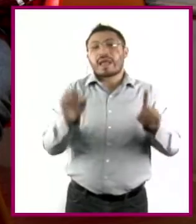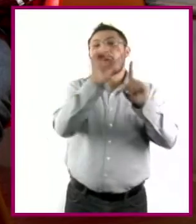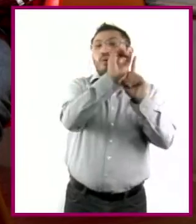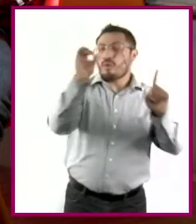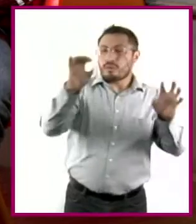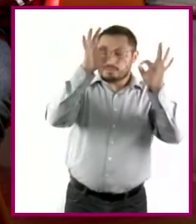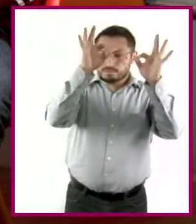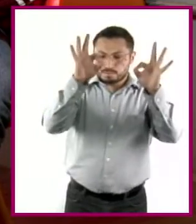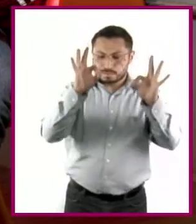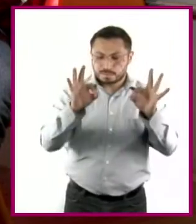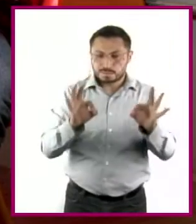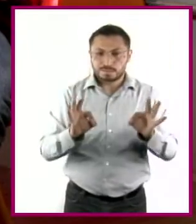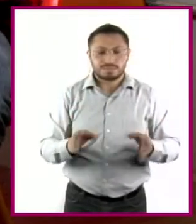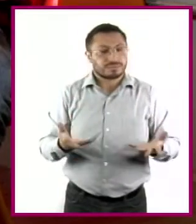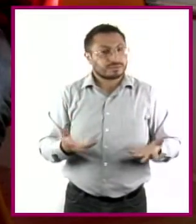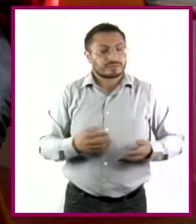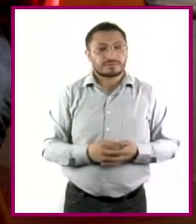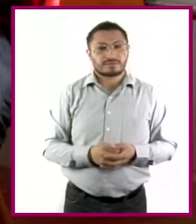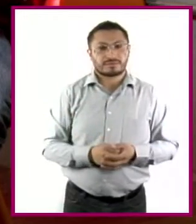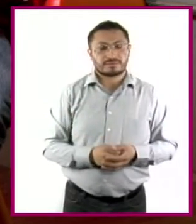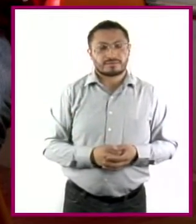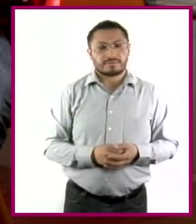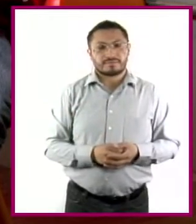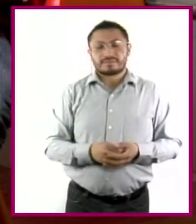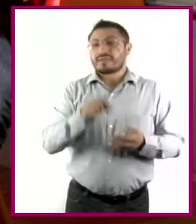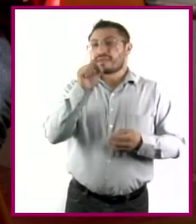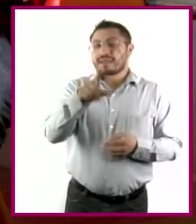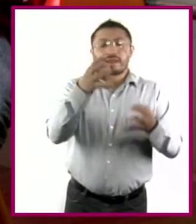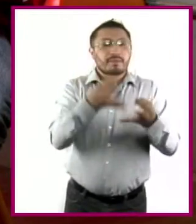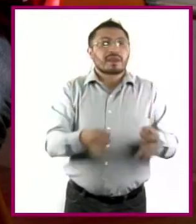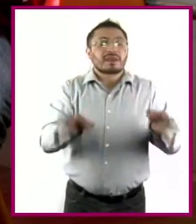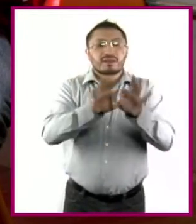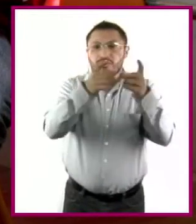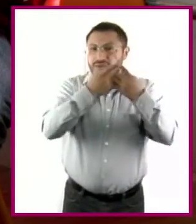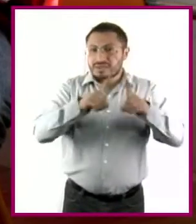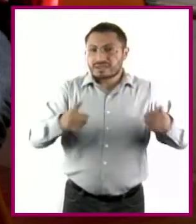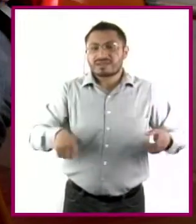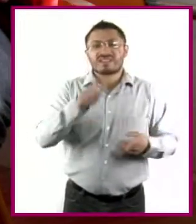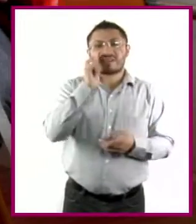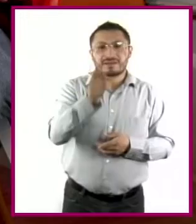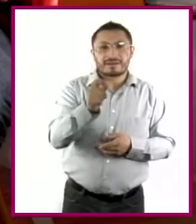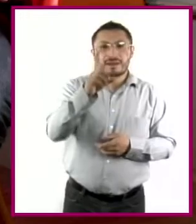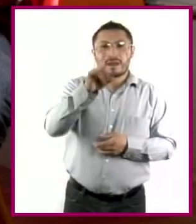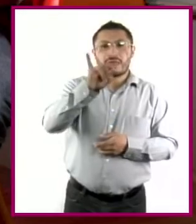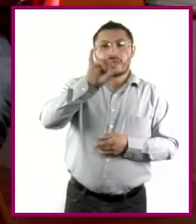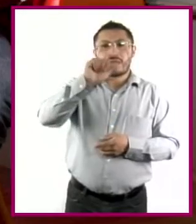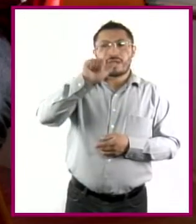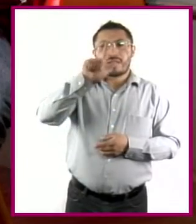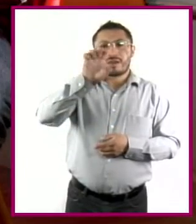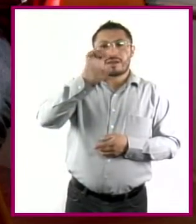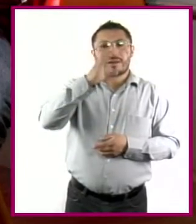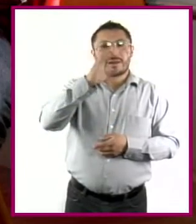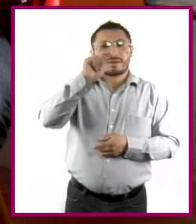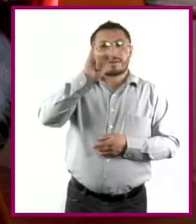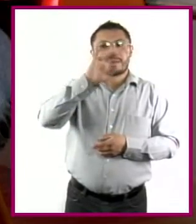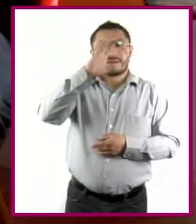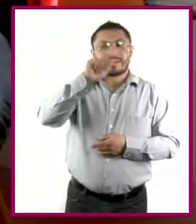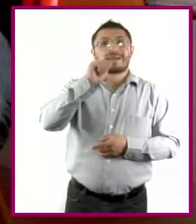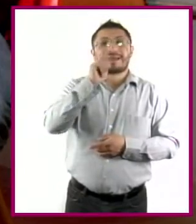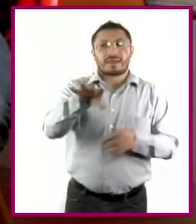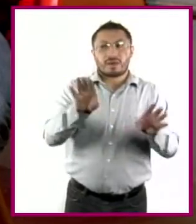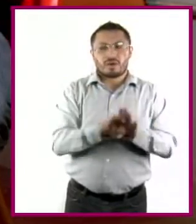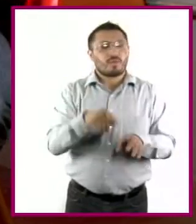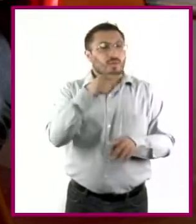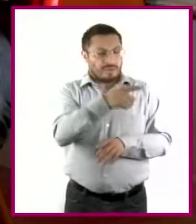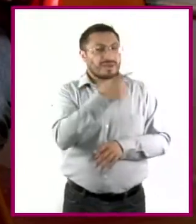sólido y congruente. Parte importante del desarrollo es algo que se llama dialéctica. Esto es construir, como decía